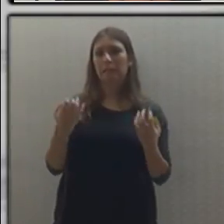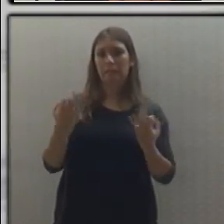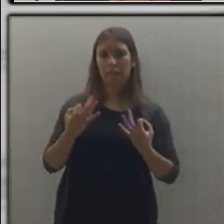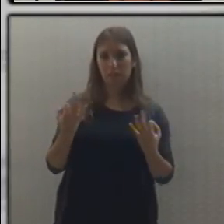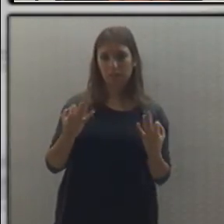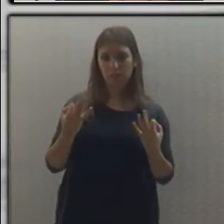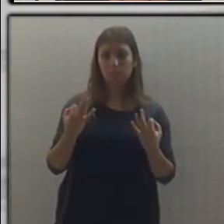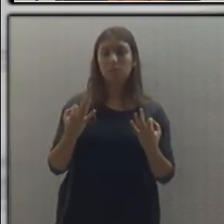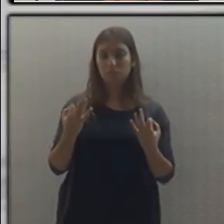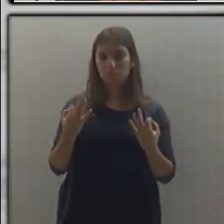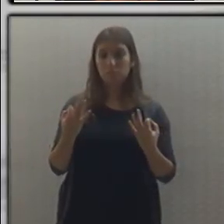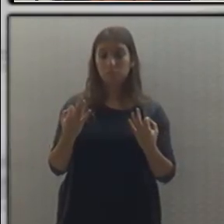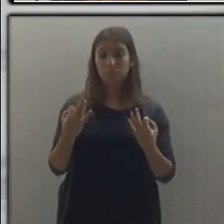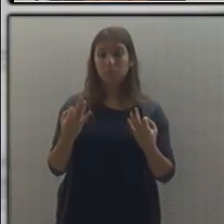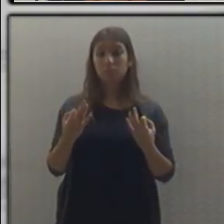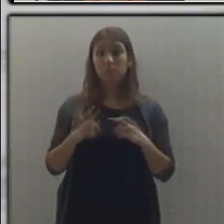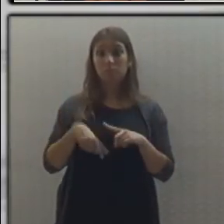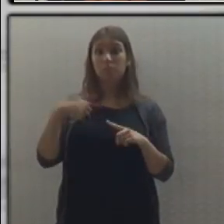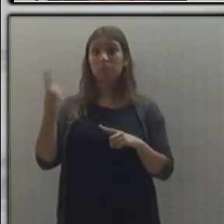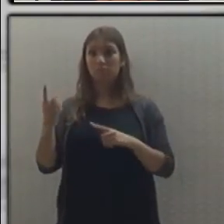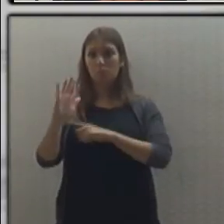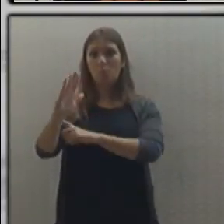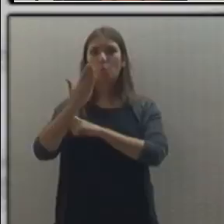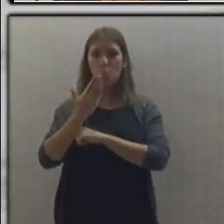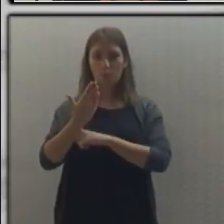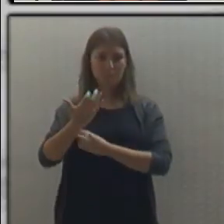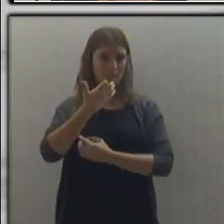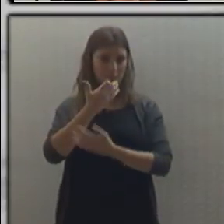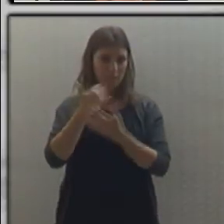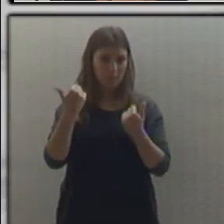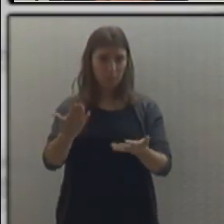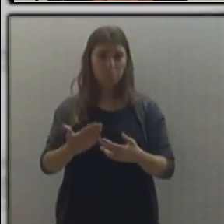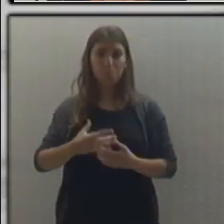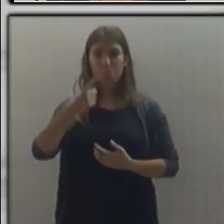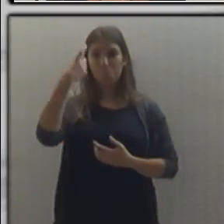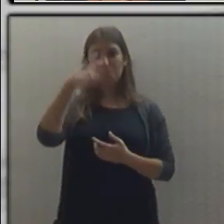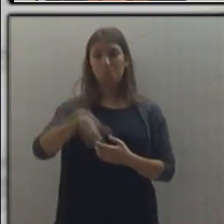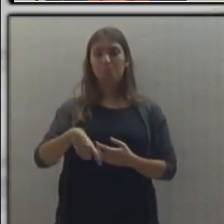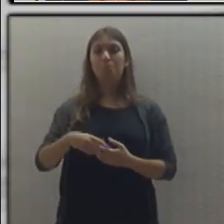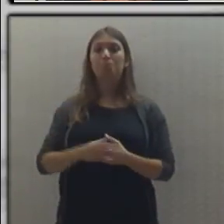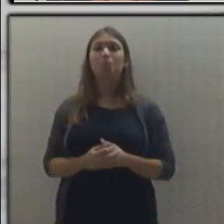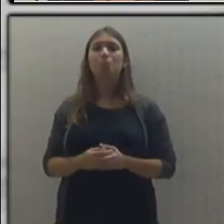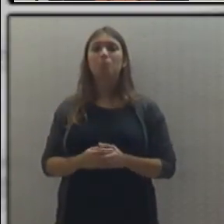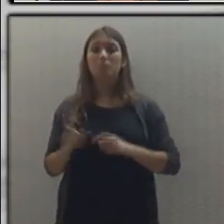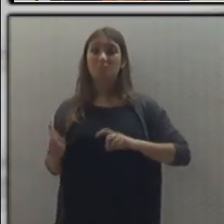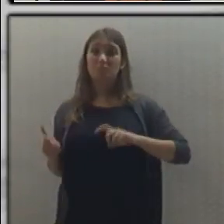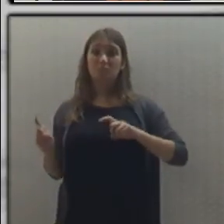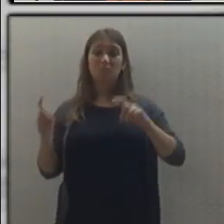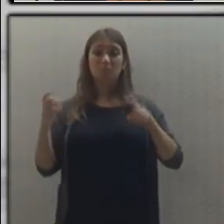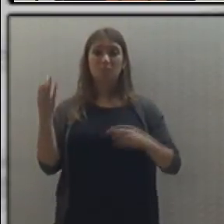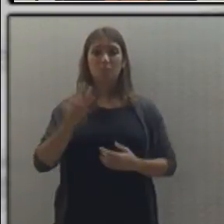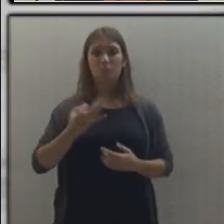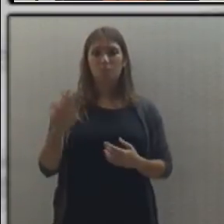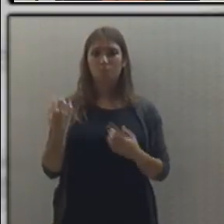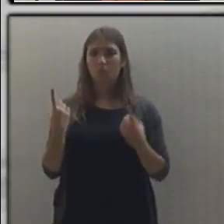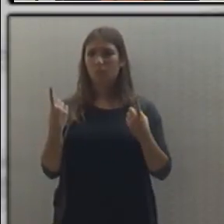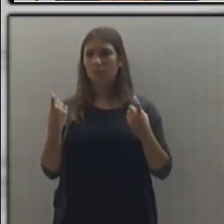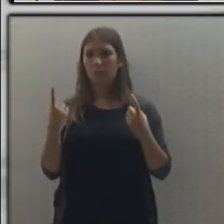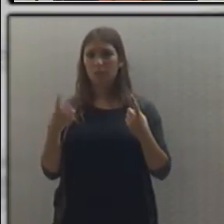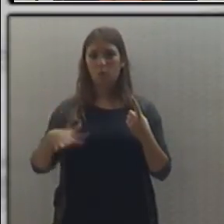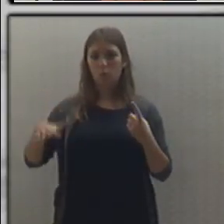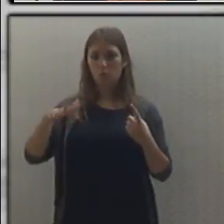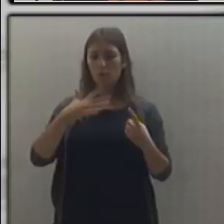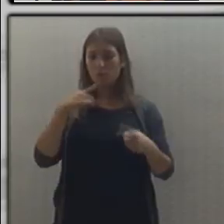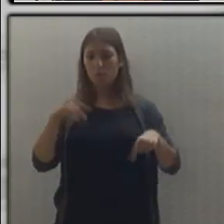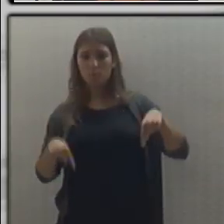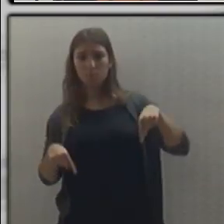y a partir de estas necesidades se hace una propuesta. Por ejemplo, una persona ambulante tiene la necesidad de tener unos puntos de